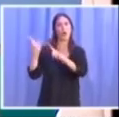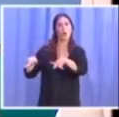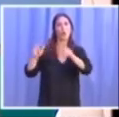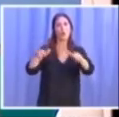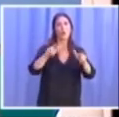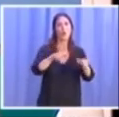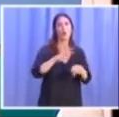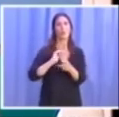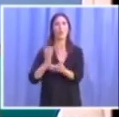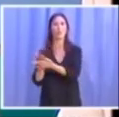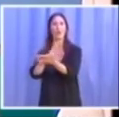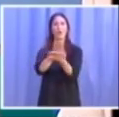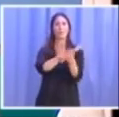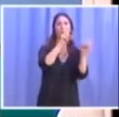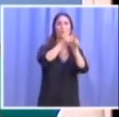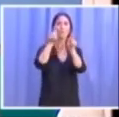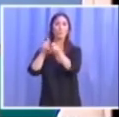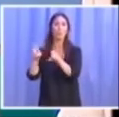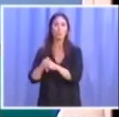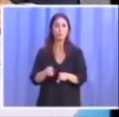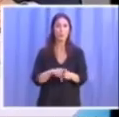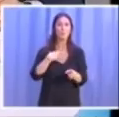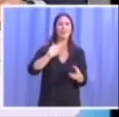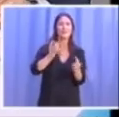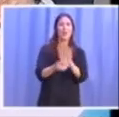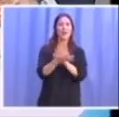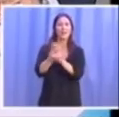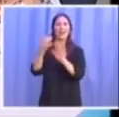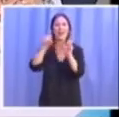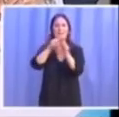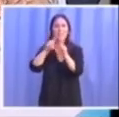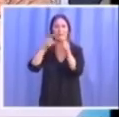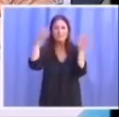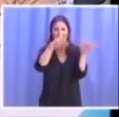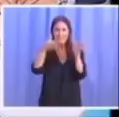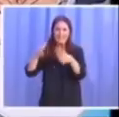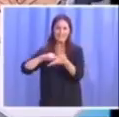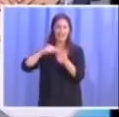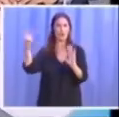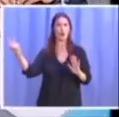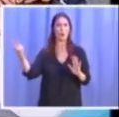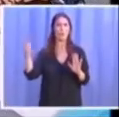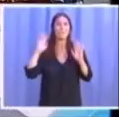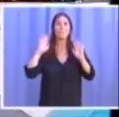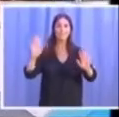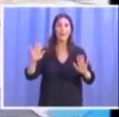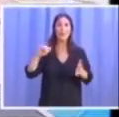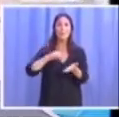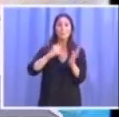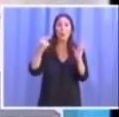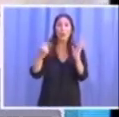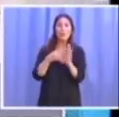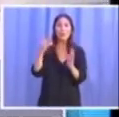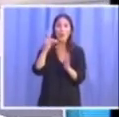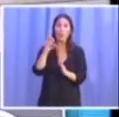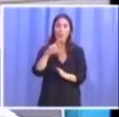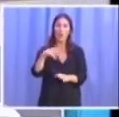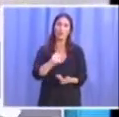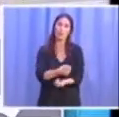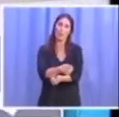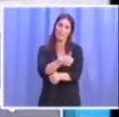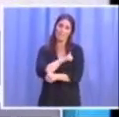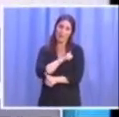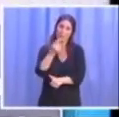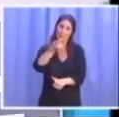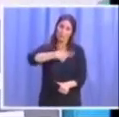haga de intermediario con los empresarios y un vivero de empresas en excusas tecnológicos. Pero el proyecto del Darro, espero que mis compañeros